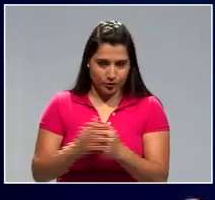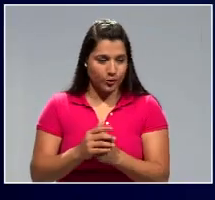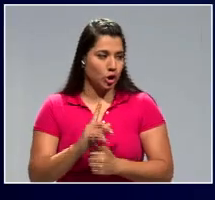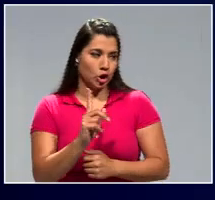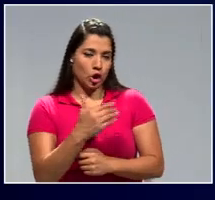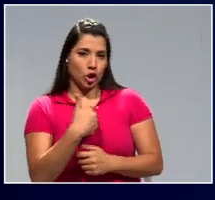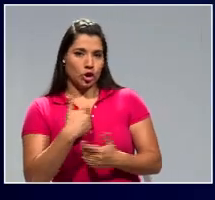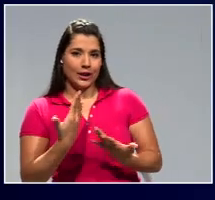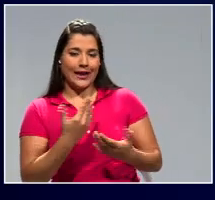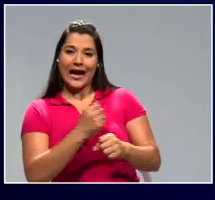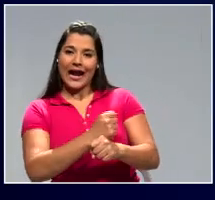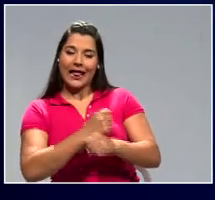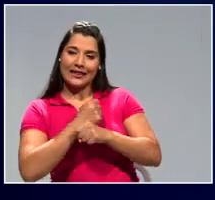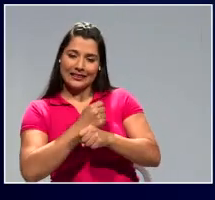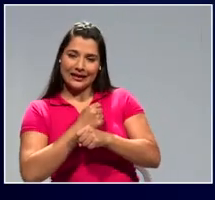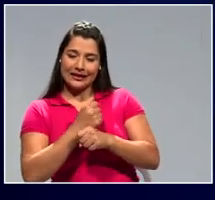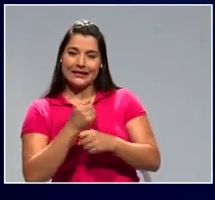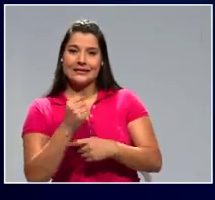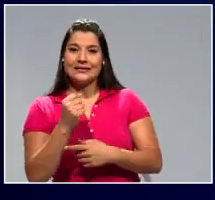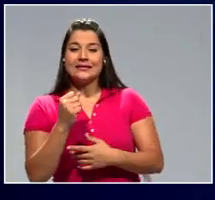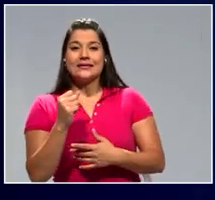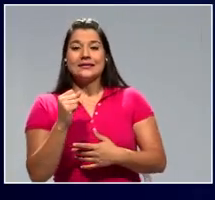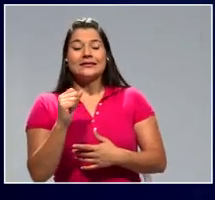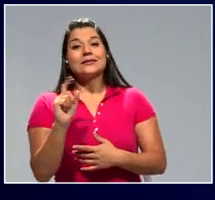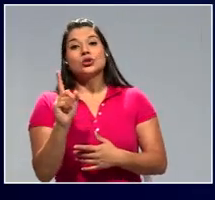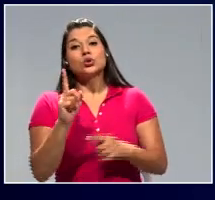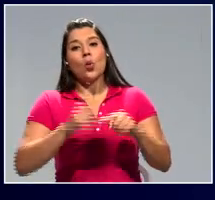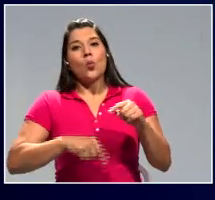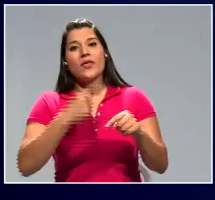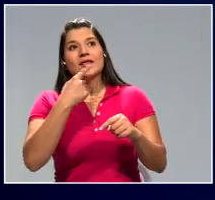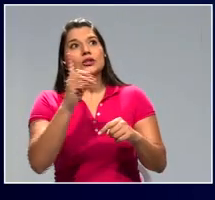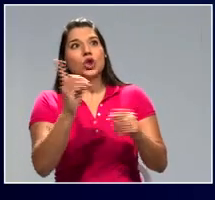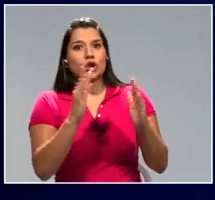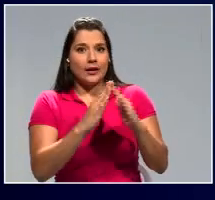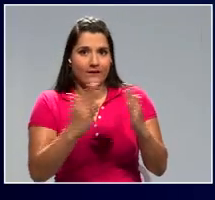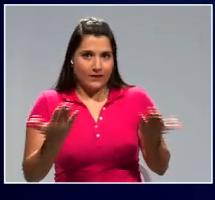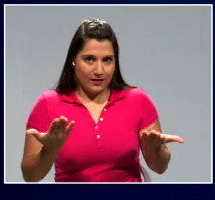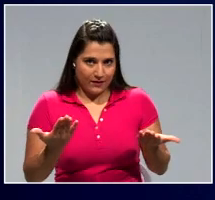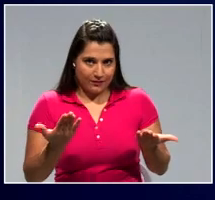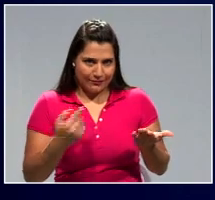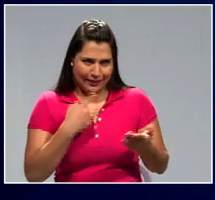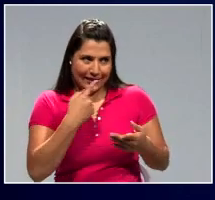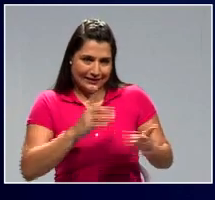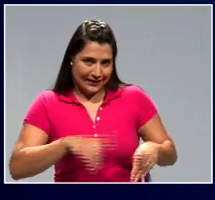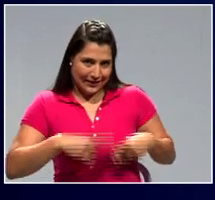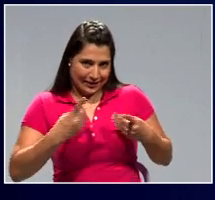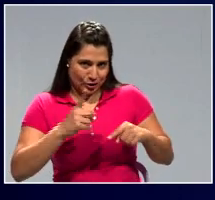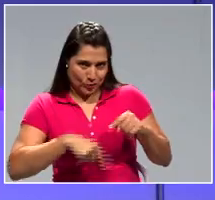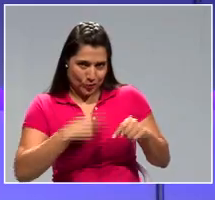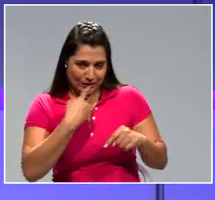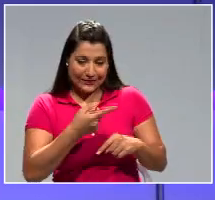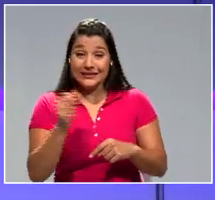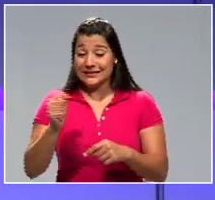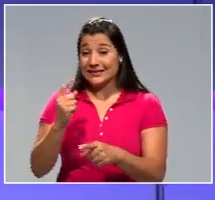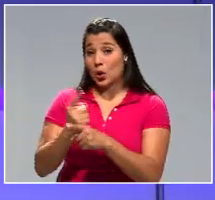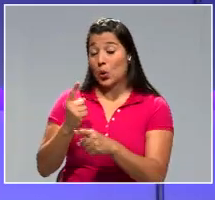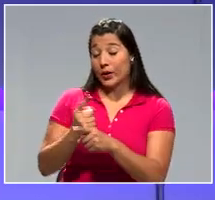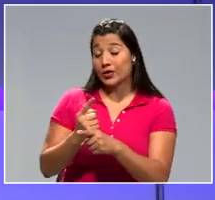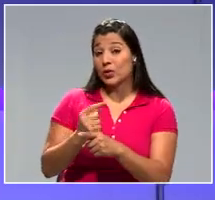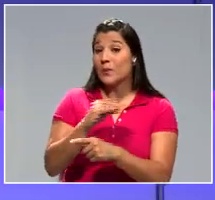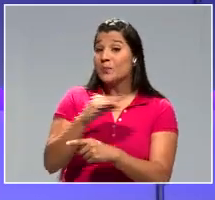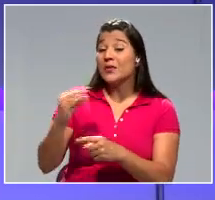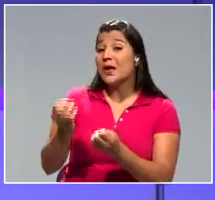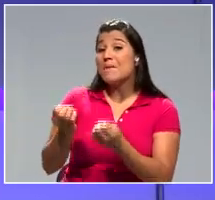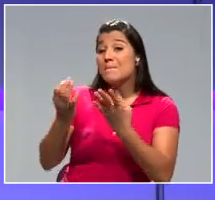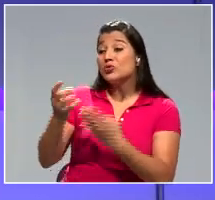tienen referencias, ni siquiera creo que pueden decir dónde viven. Exacto. Dar su dirección. Sí, y muchos de ellos también